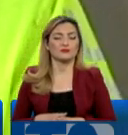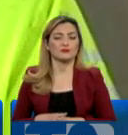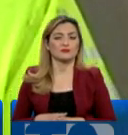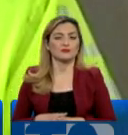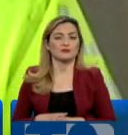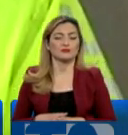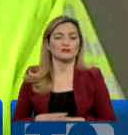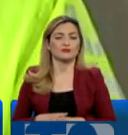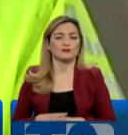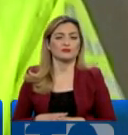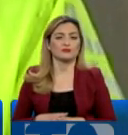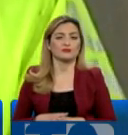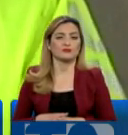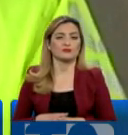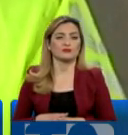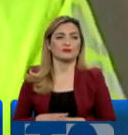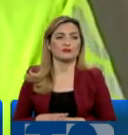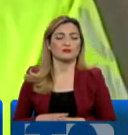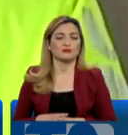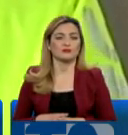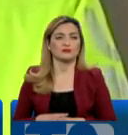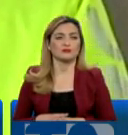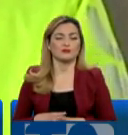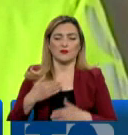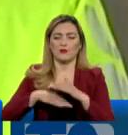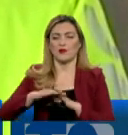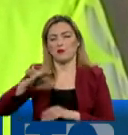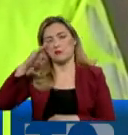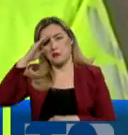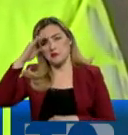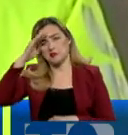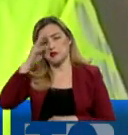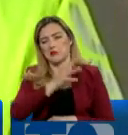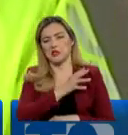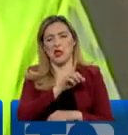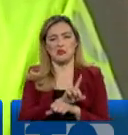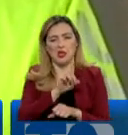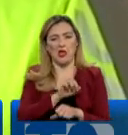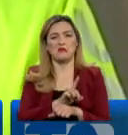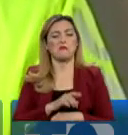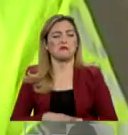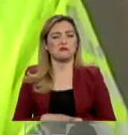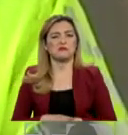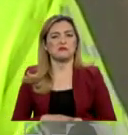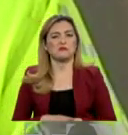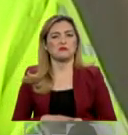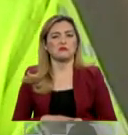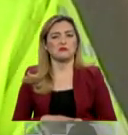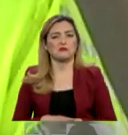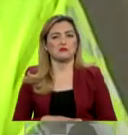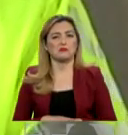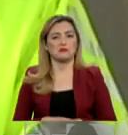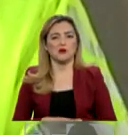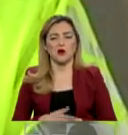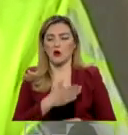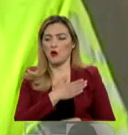algo de formalidad, enviaban credenciales, sean de policías, militares, médicos, que avalaba su credibilidad